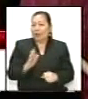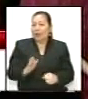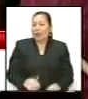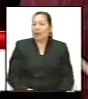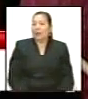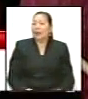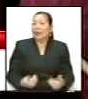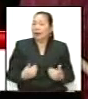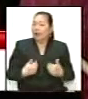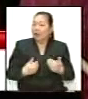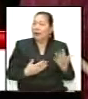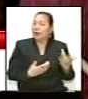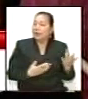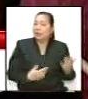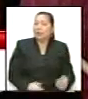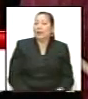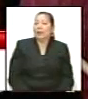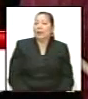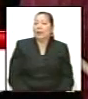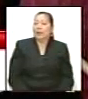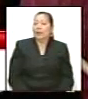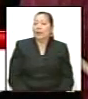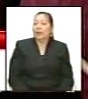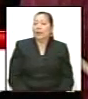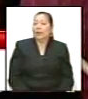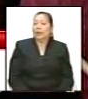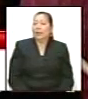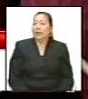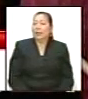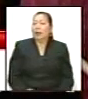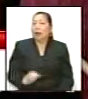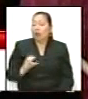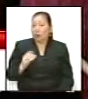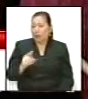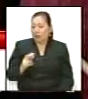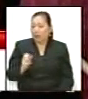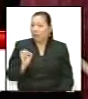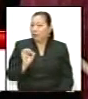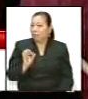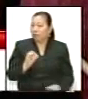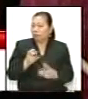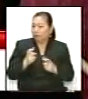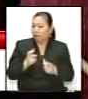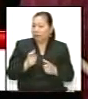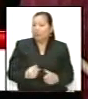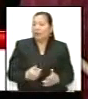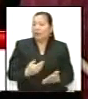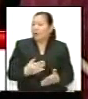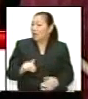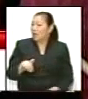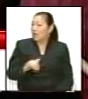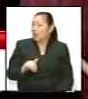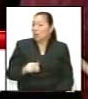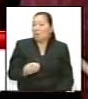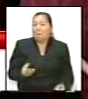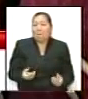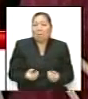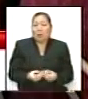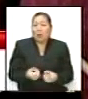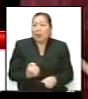tanto tenemos que seguir esperando. Tengo conocimiento que Contraloría ha realizado acciones de control corroborando lo mismo, muy poca